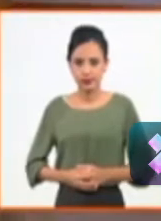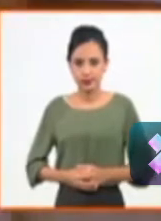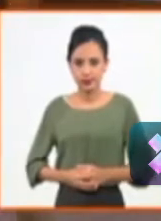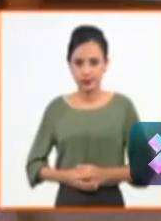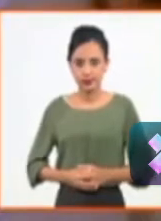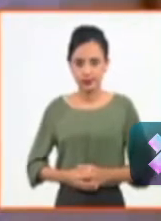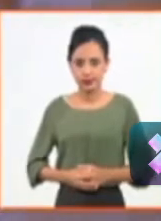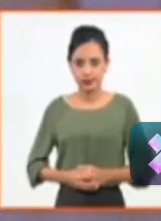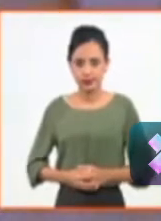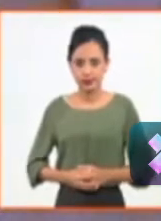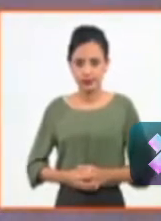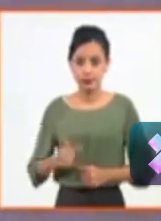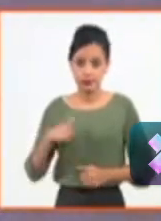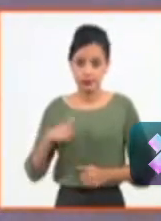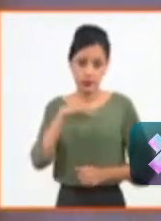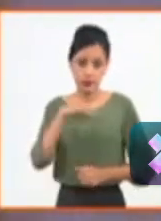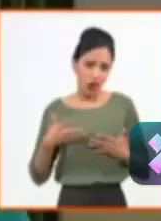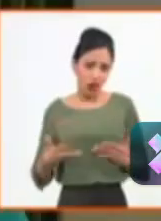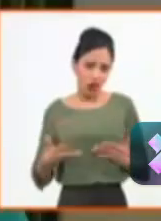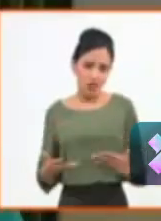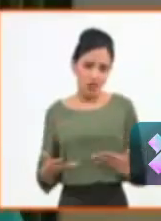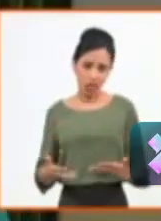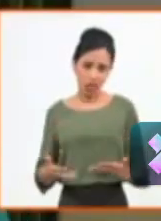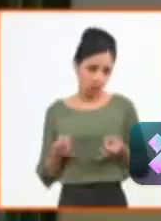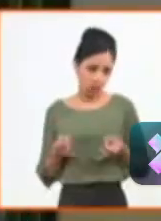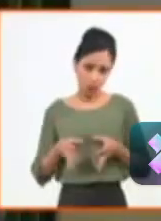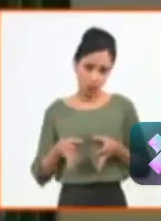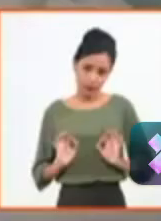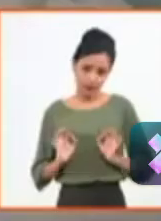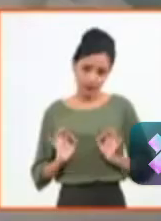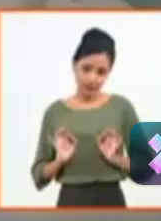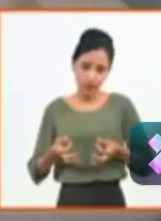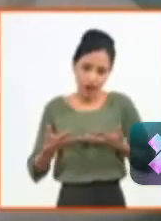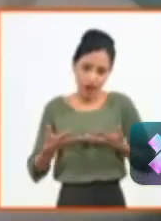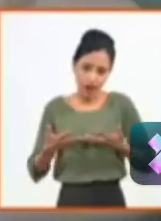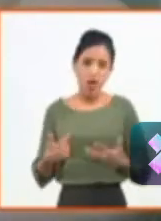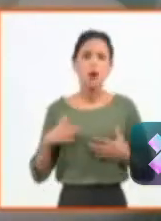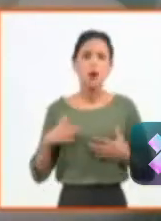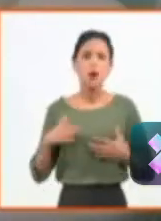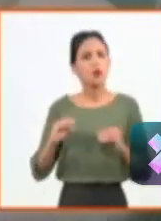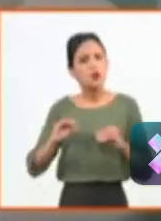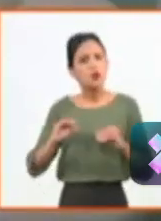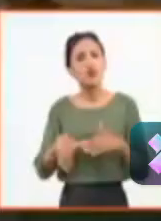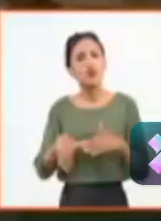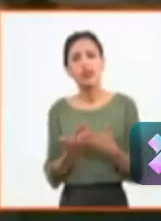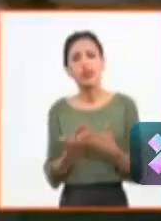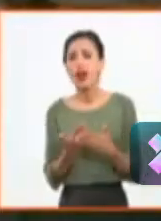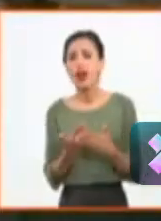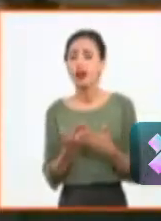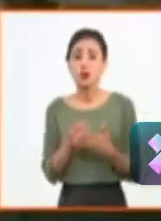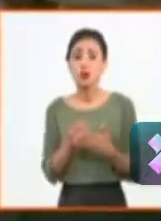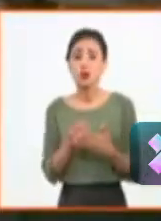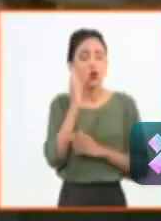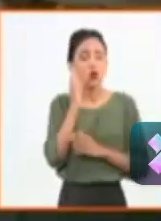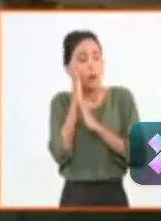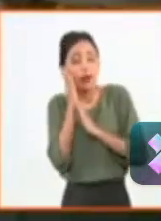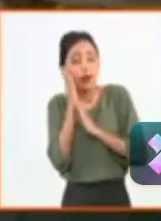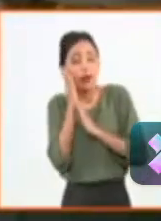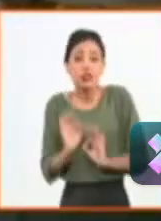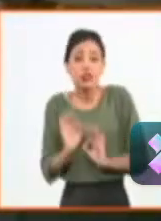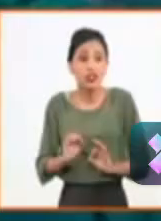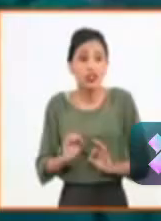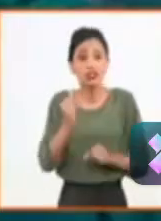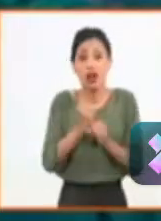Cansado, sí, lógico. Llevamos muchos días sin dormir, empatando noches con días, y la vida